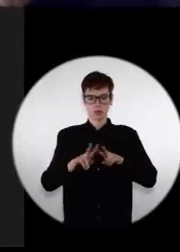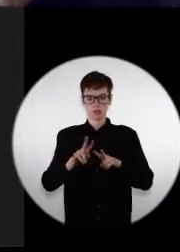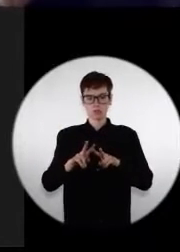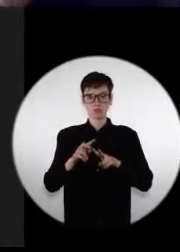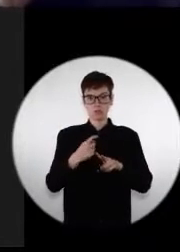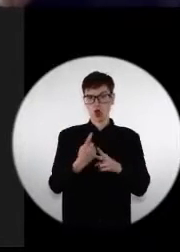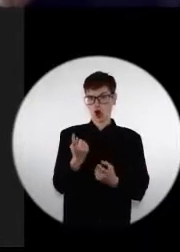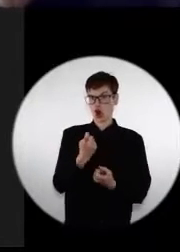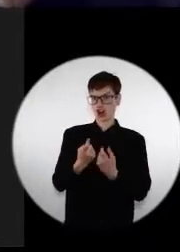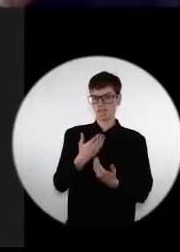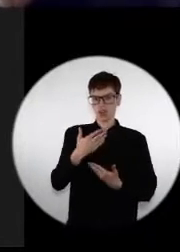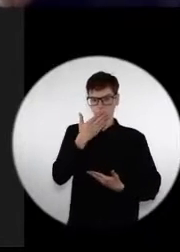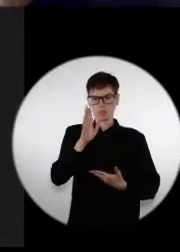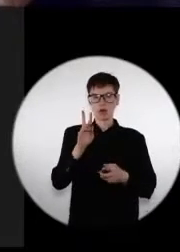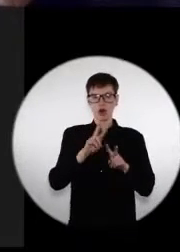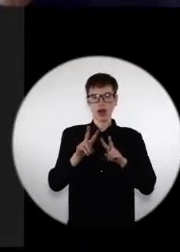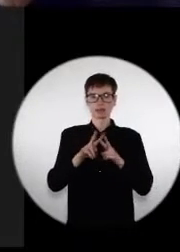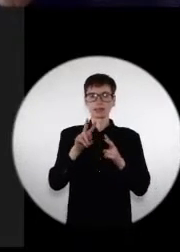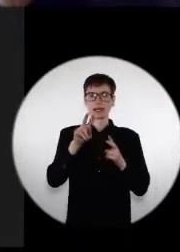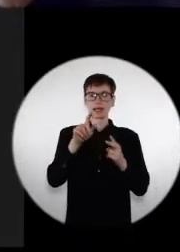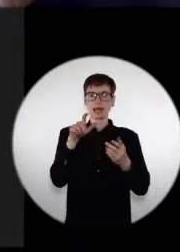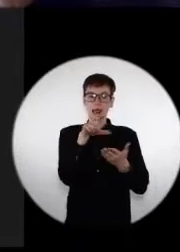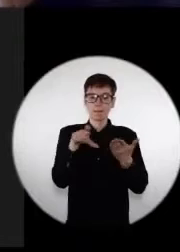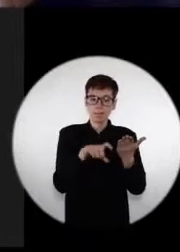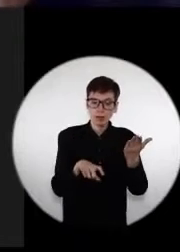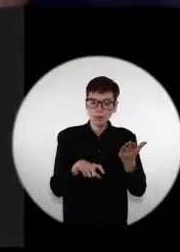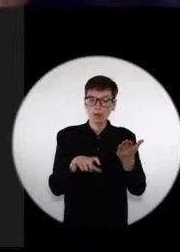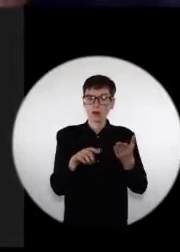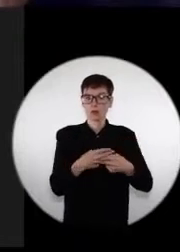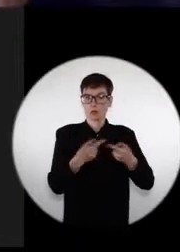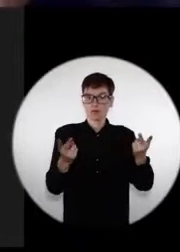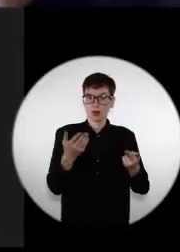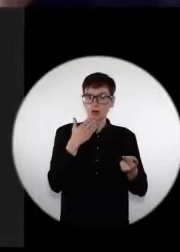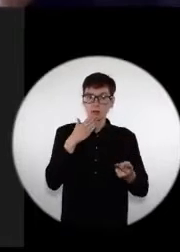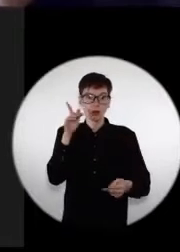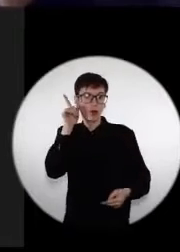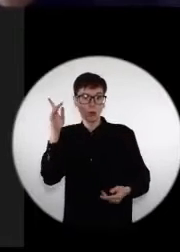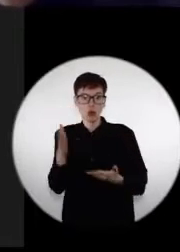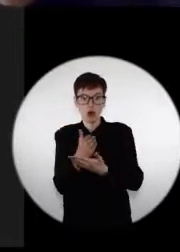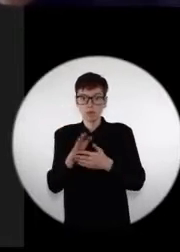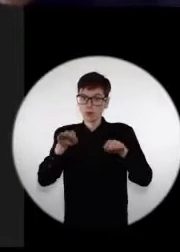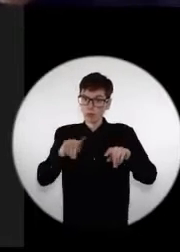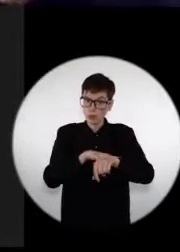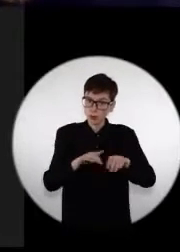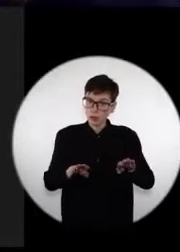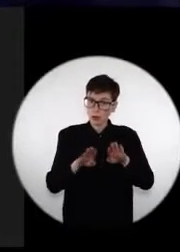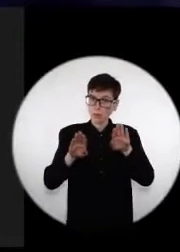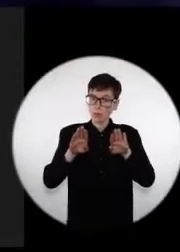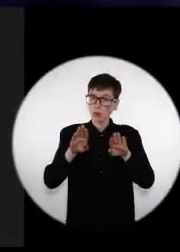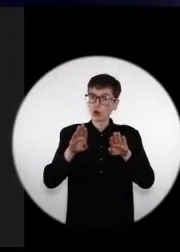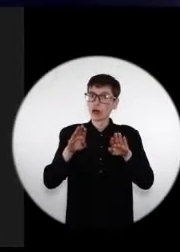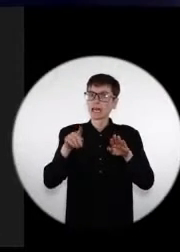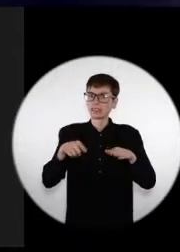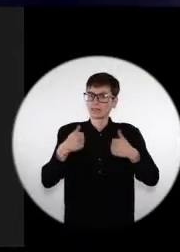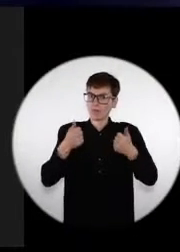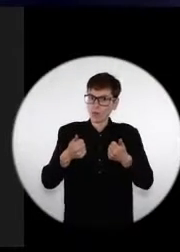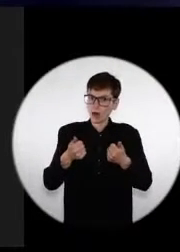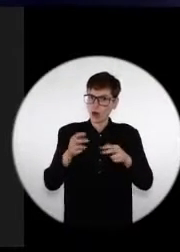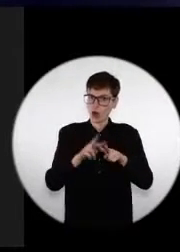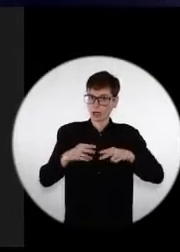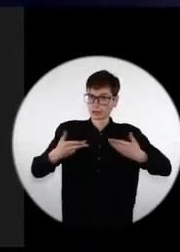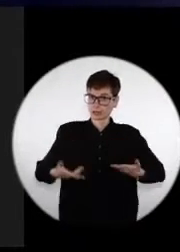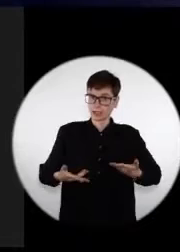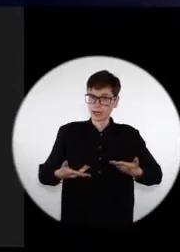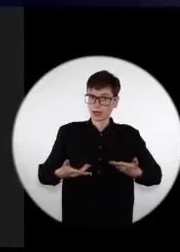aunque sea sea independiente o no le conviene generar aparte de la versión impresa una versión en audio libro